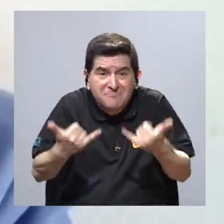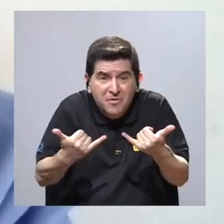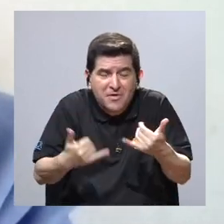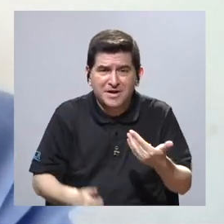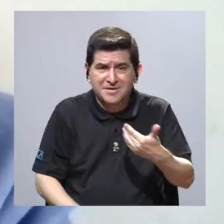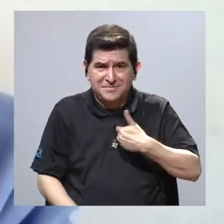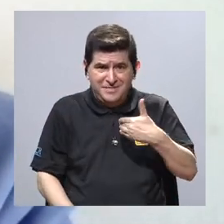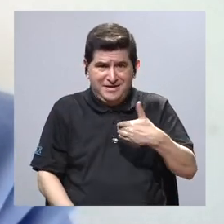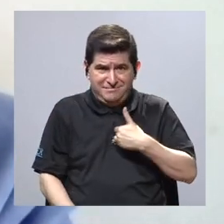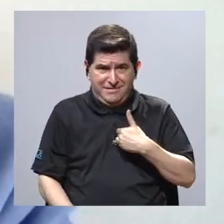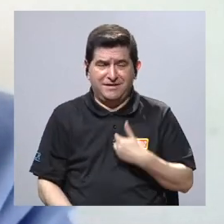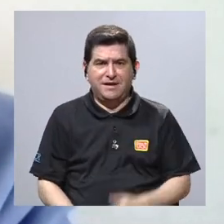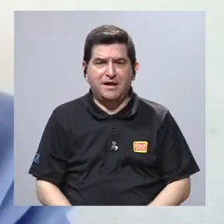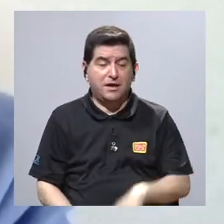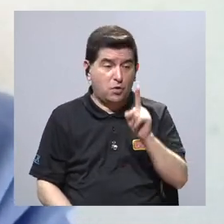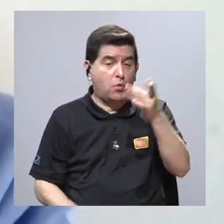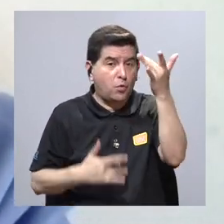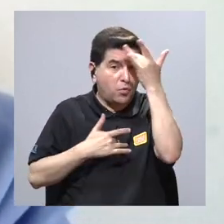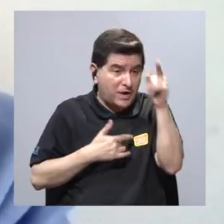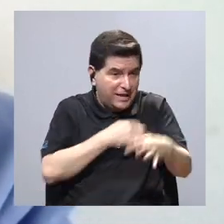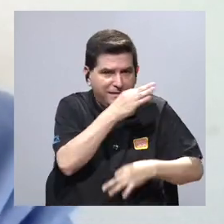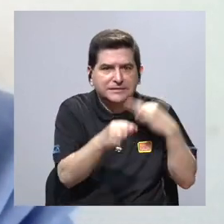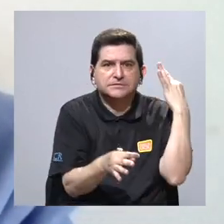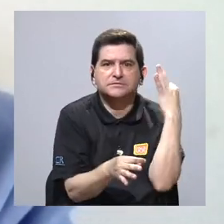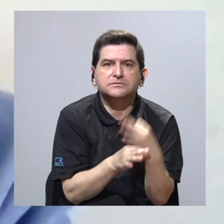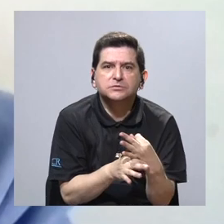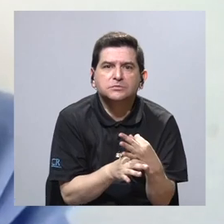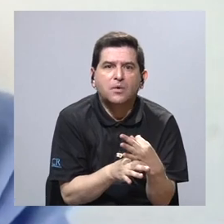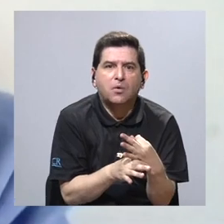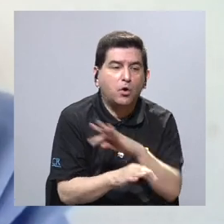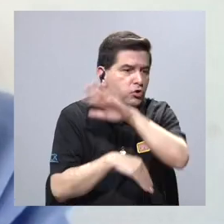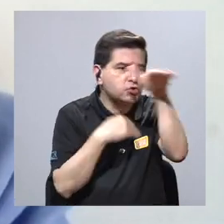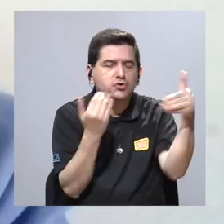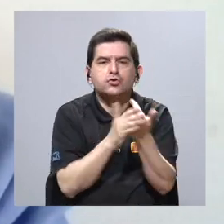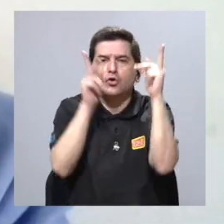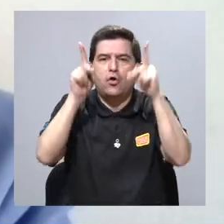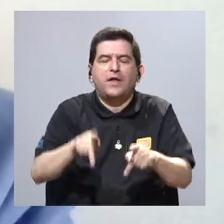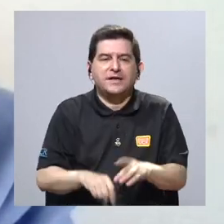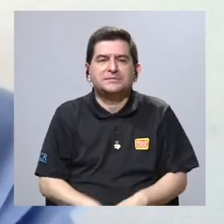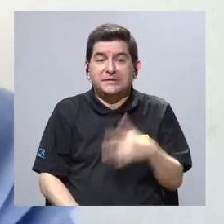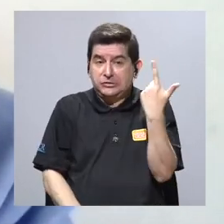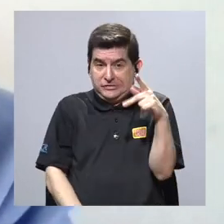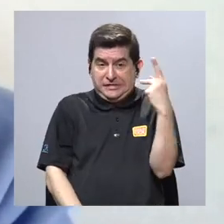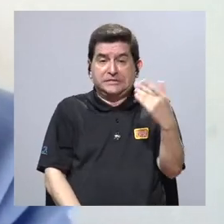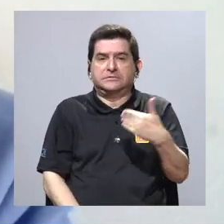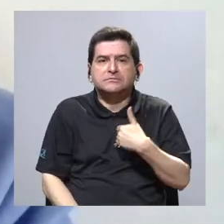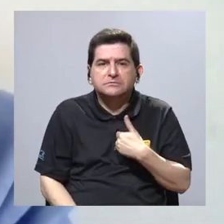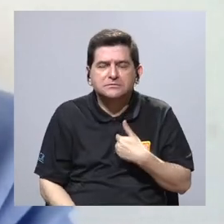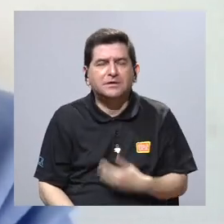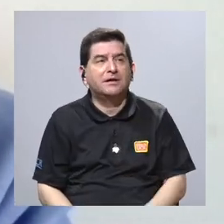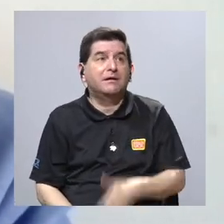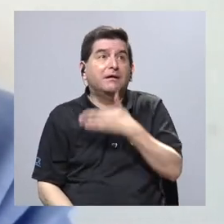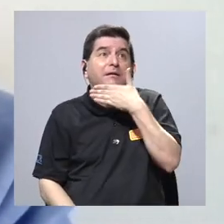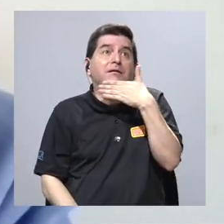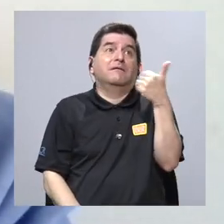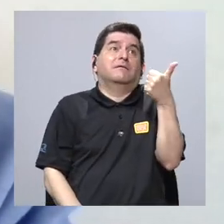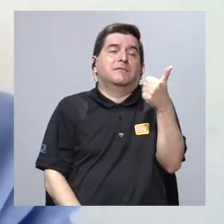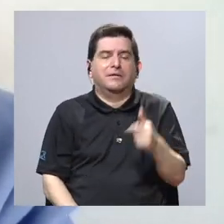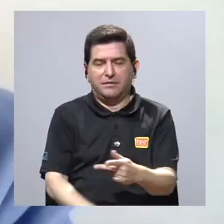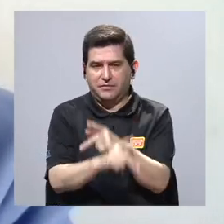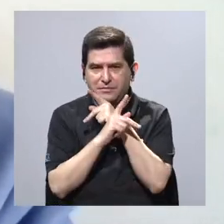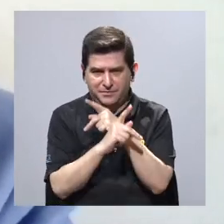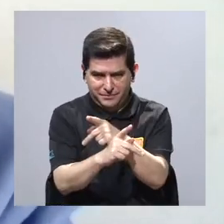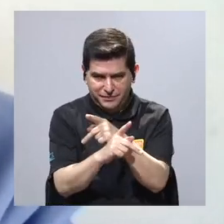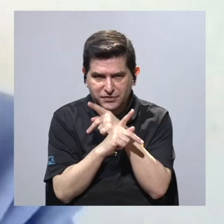cuando tenemos una enfermedad de esta naturaleza, donde todos somos susceptibles, lo ideal sería que la